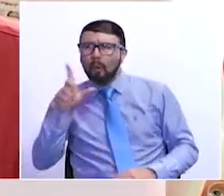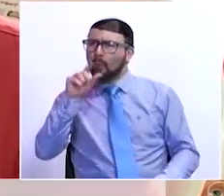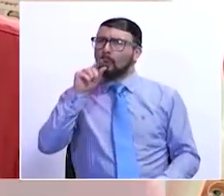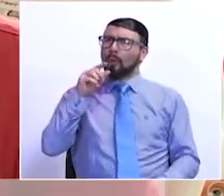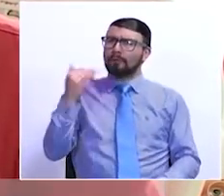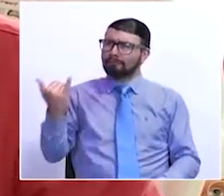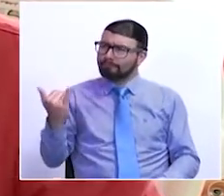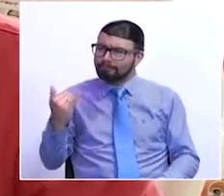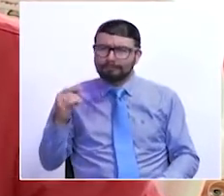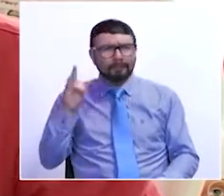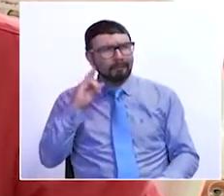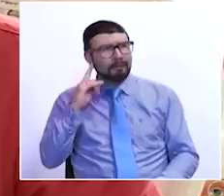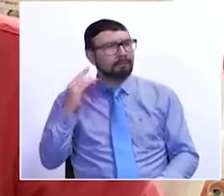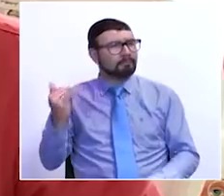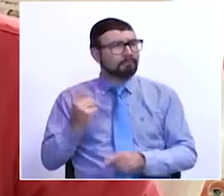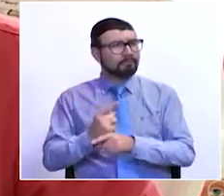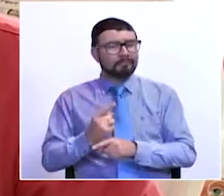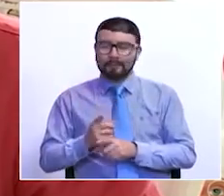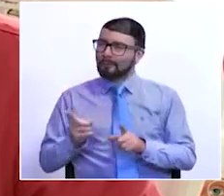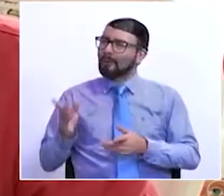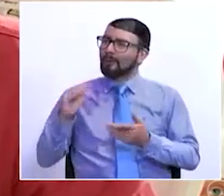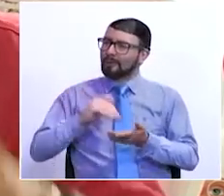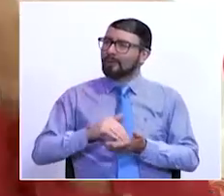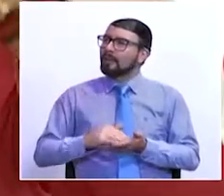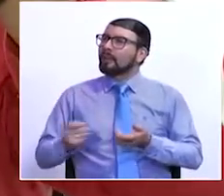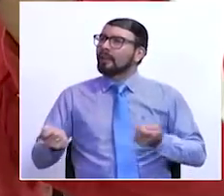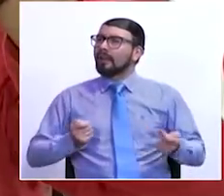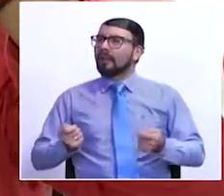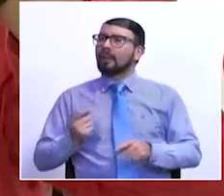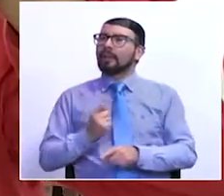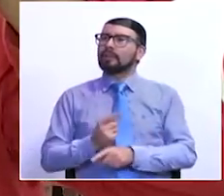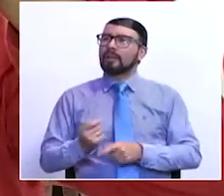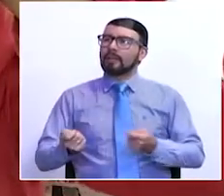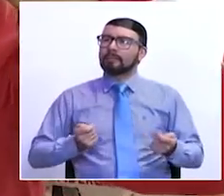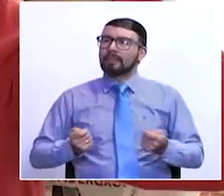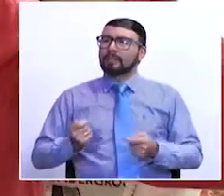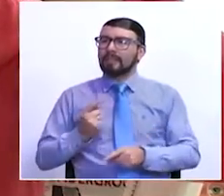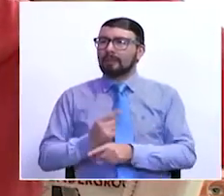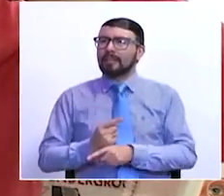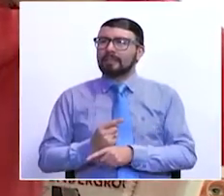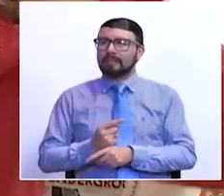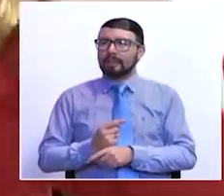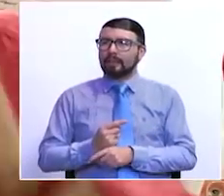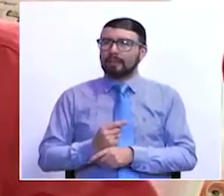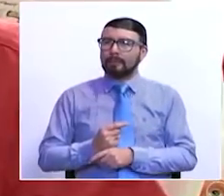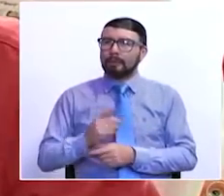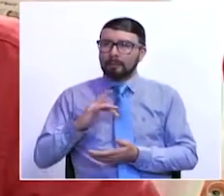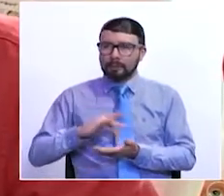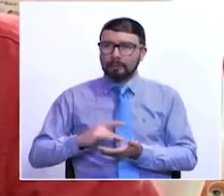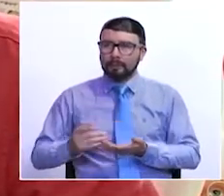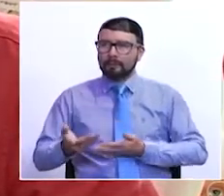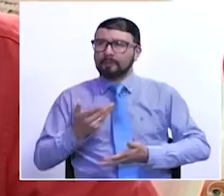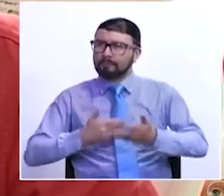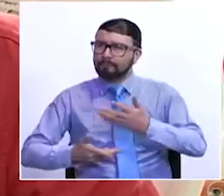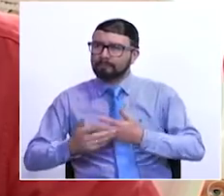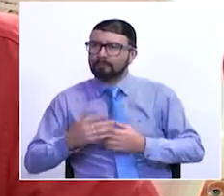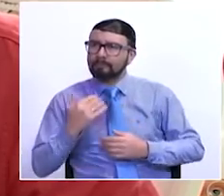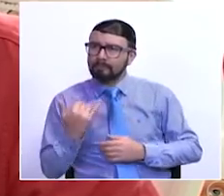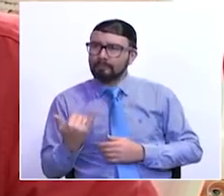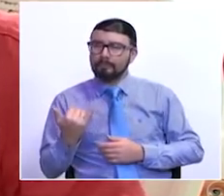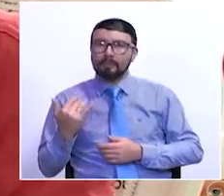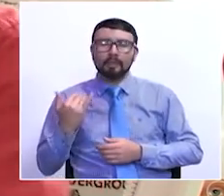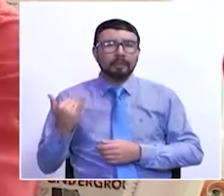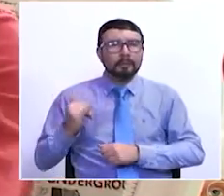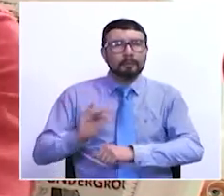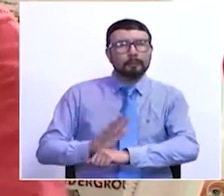que volvamos a encontrar ese niño interior a través de esta época, que saquemos nuestros juguetes navideños, nuestra